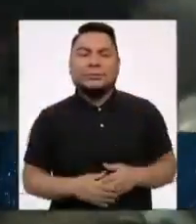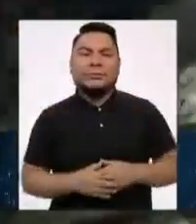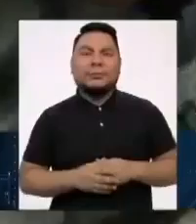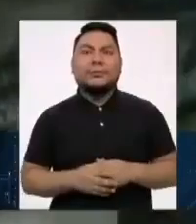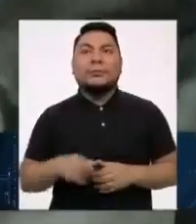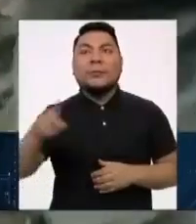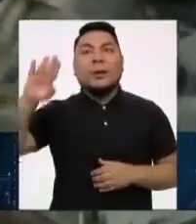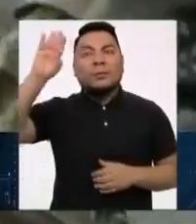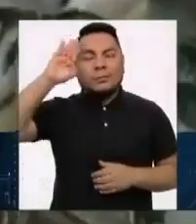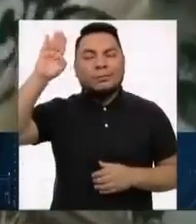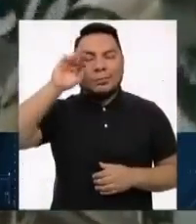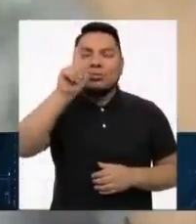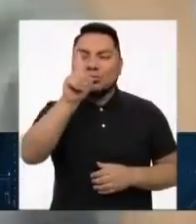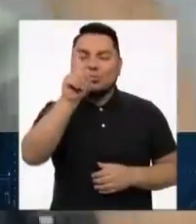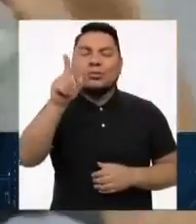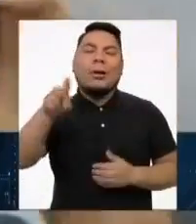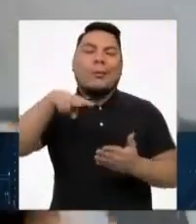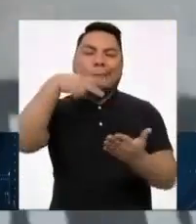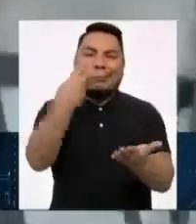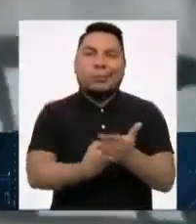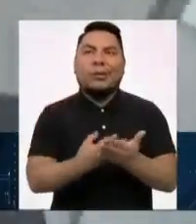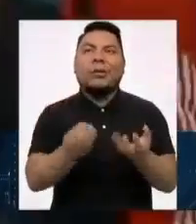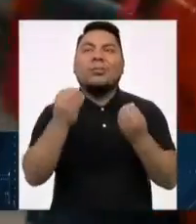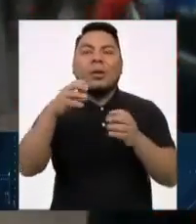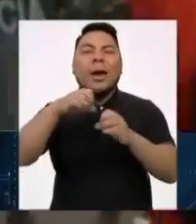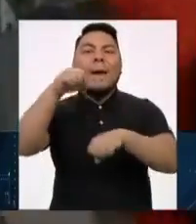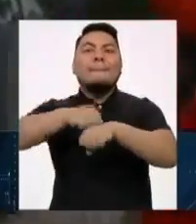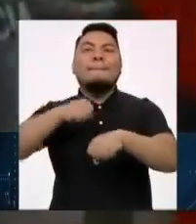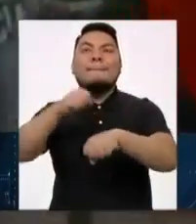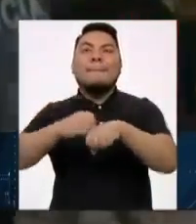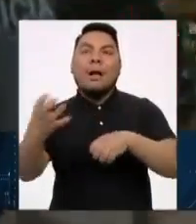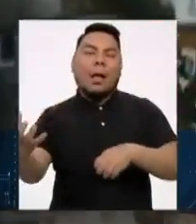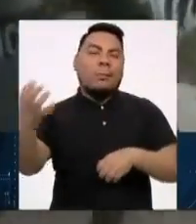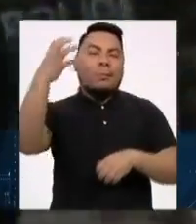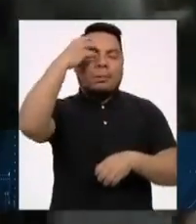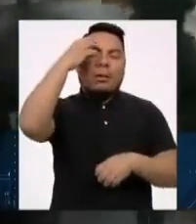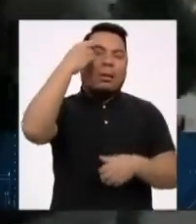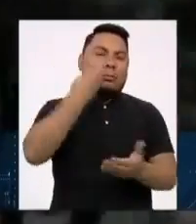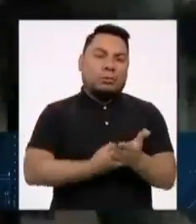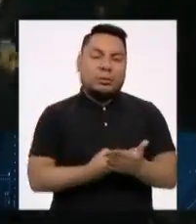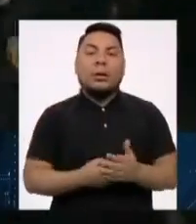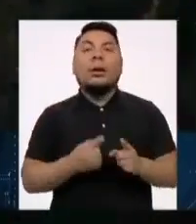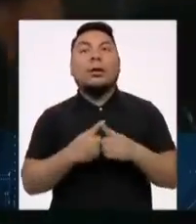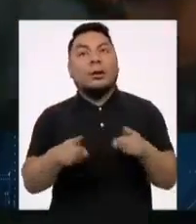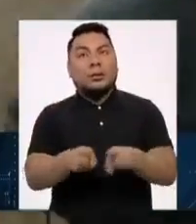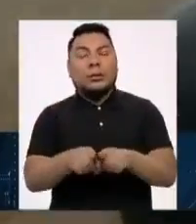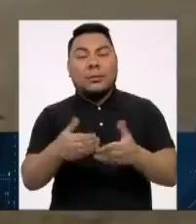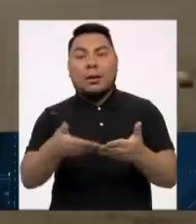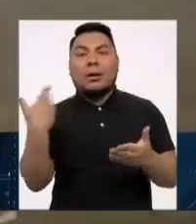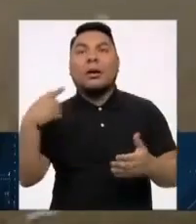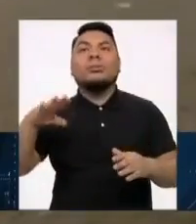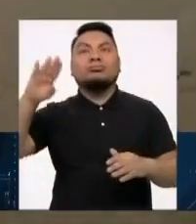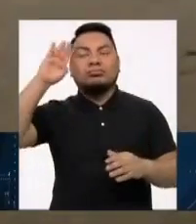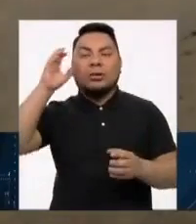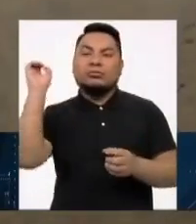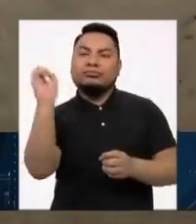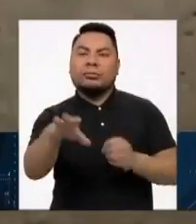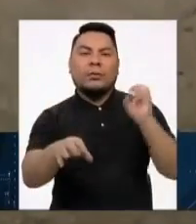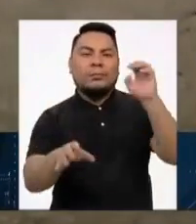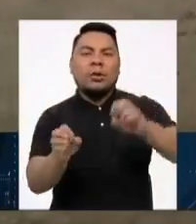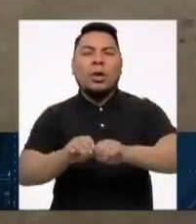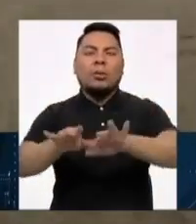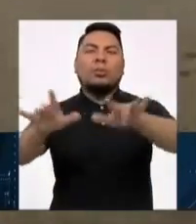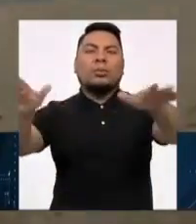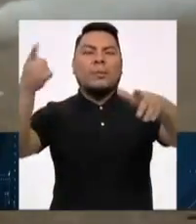Un policía resultó herido luego que una piedra le impactara en la cabeza. Previamente, los agentes usaron gases